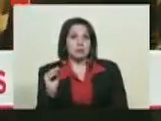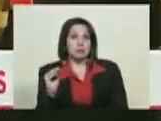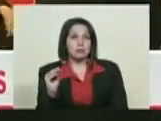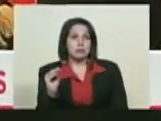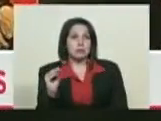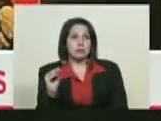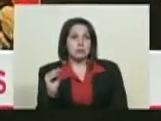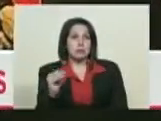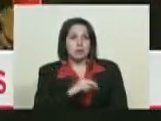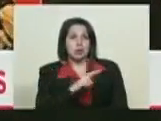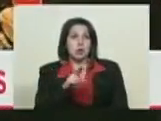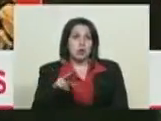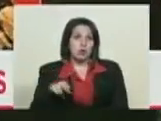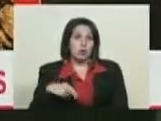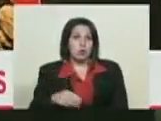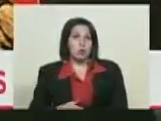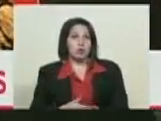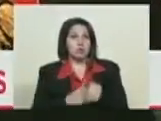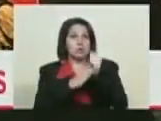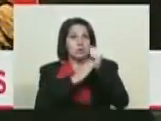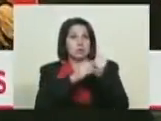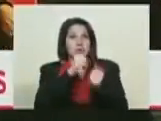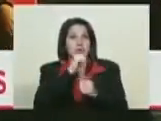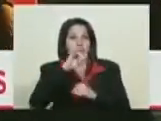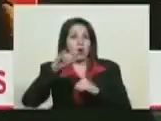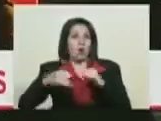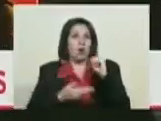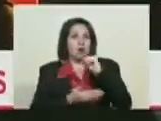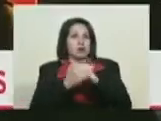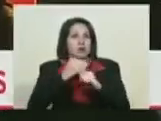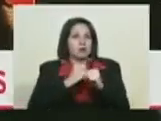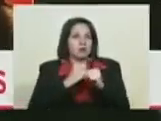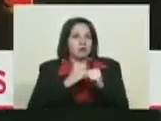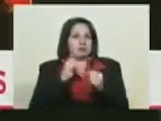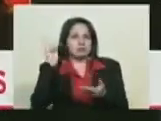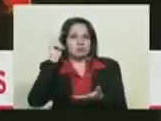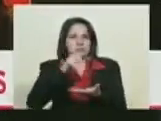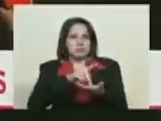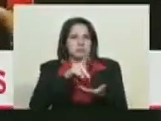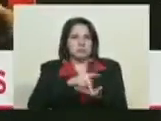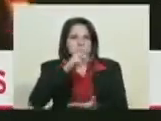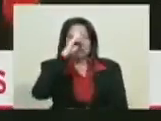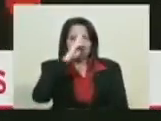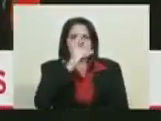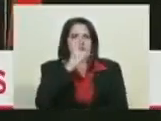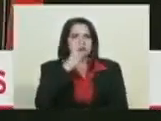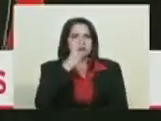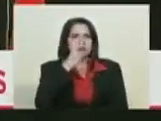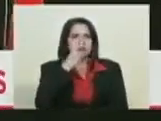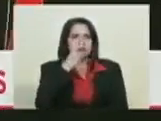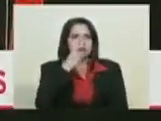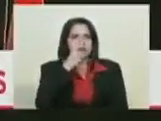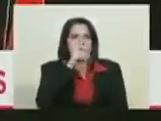que nuestra delegación encabezada por Jorge Rodríguez estará en República Dominicana el viernes 15.